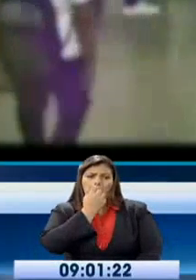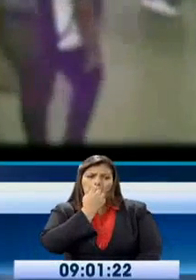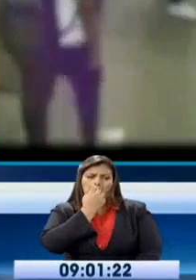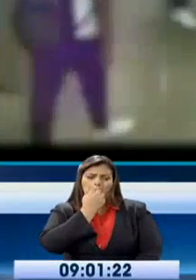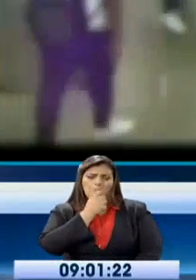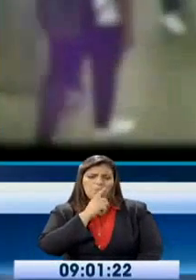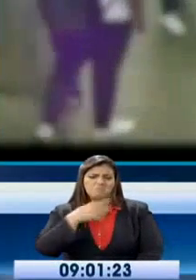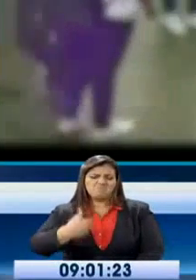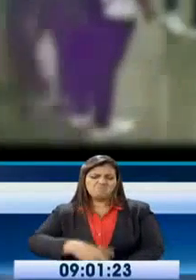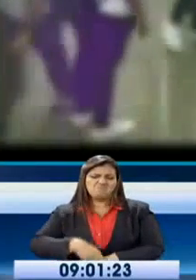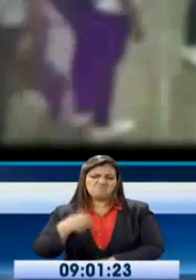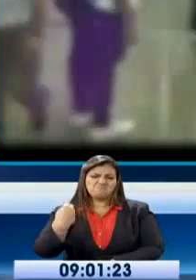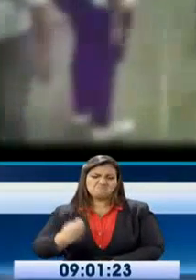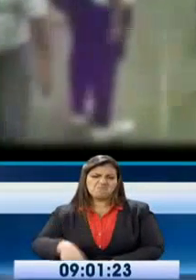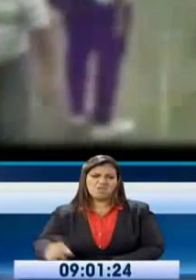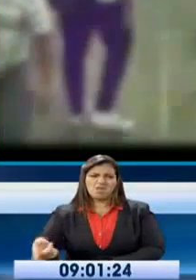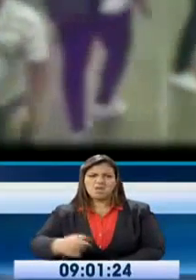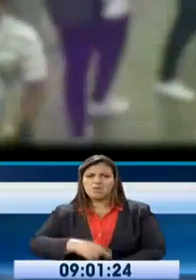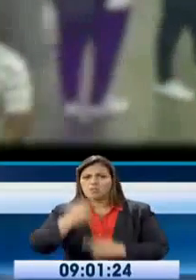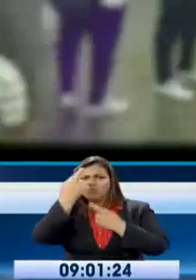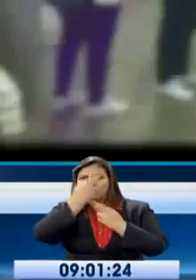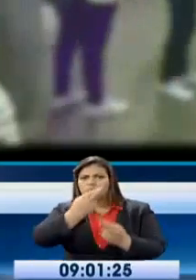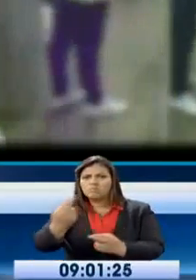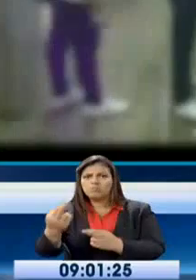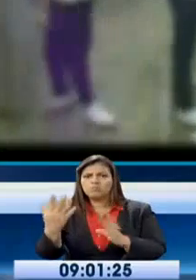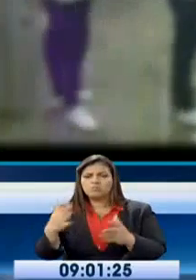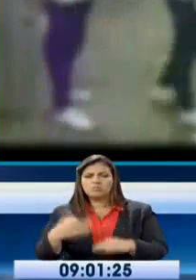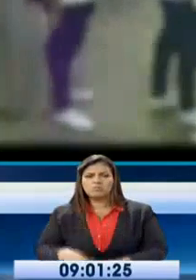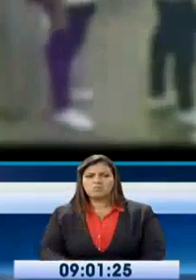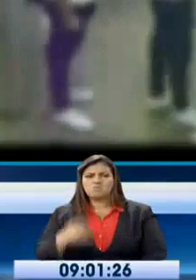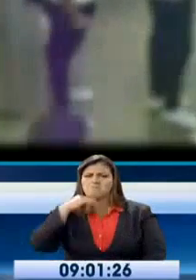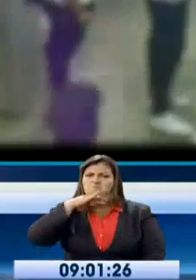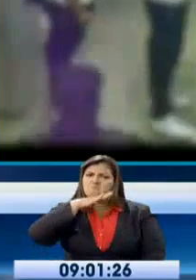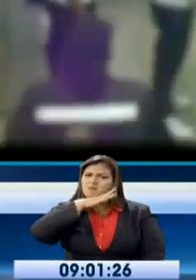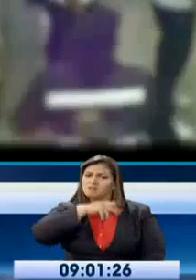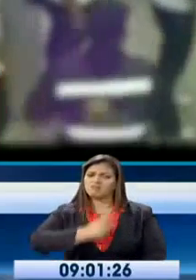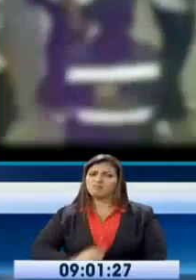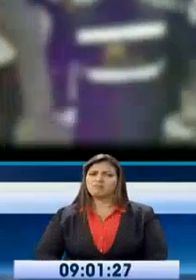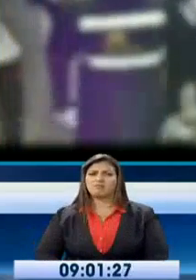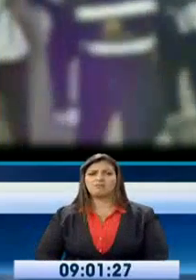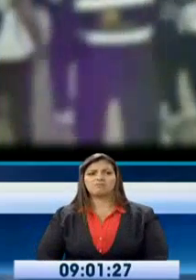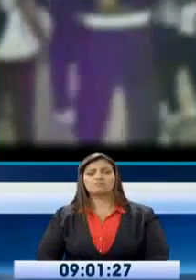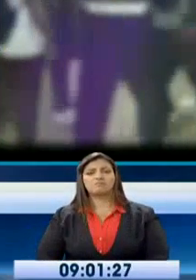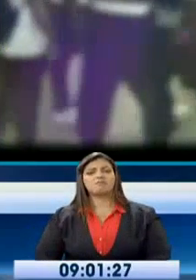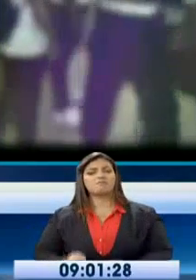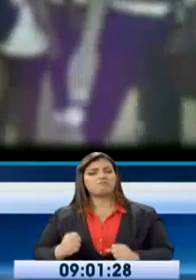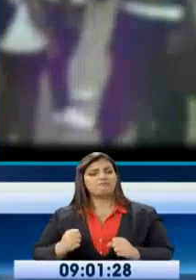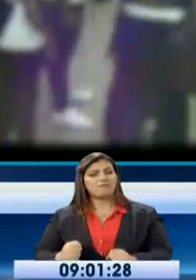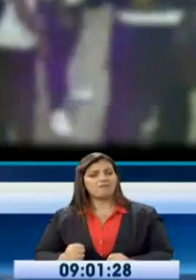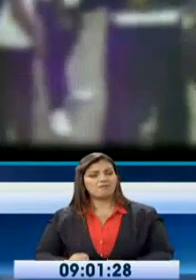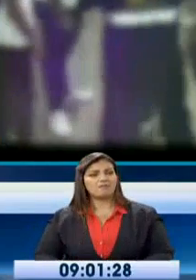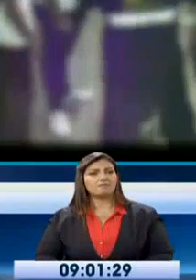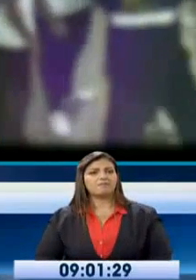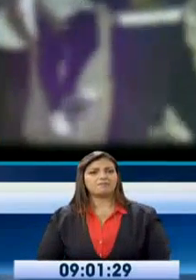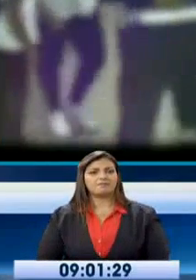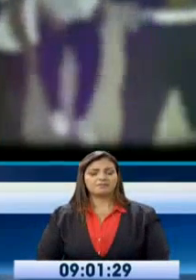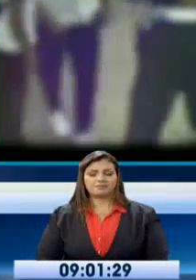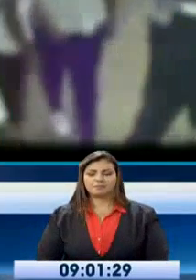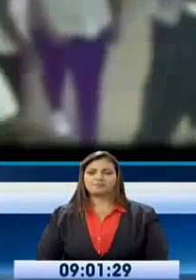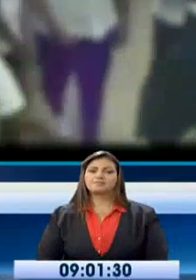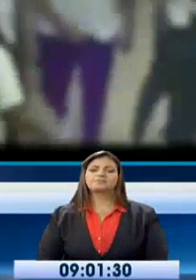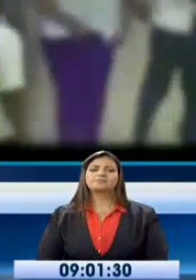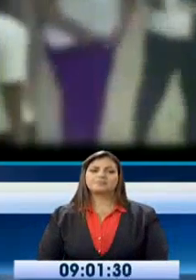malcriados. Sí, demasiado, pero debería haber un control para estos adolescentes. Okay. Muchísimas gracias. Tenemos conocimientos